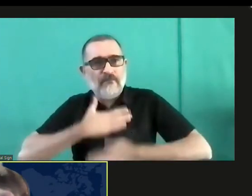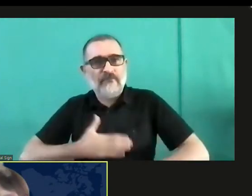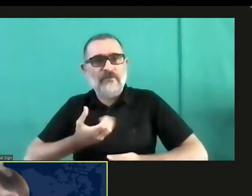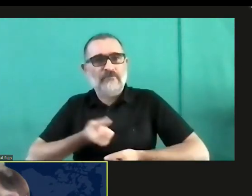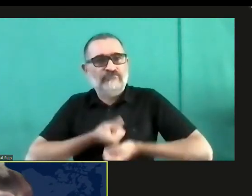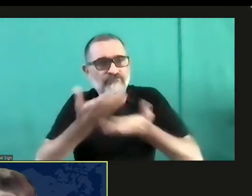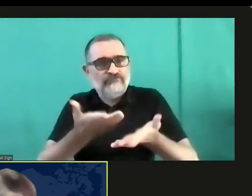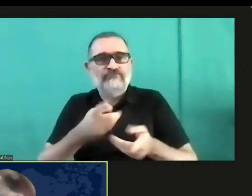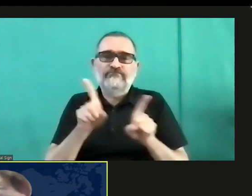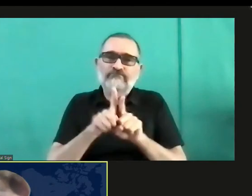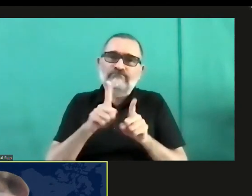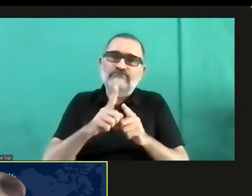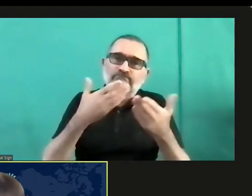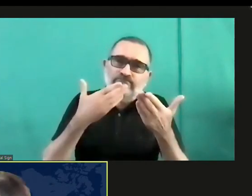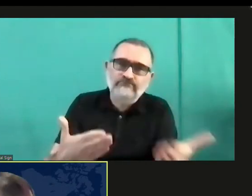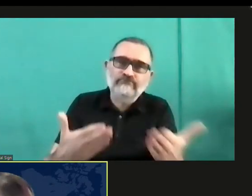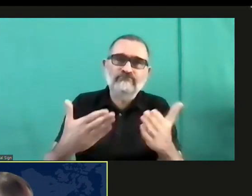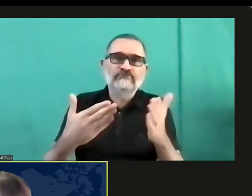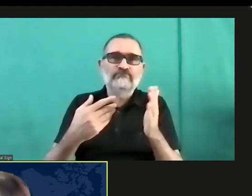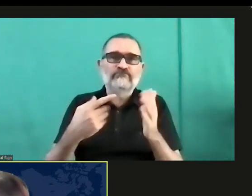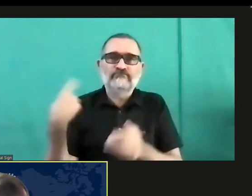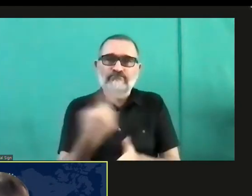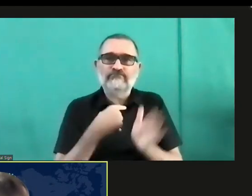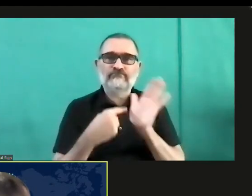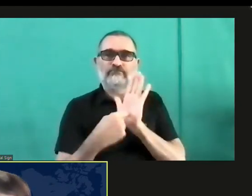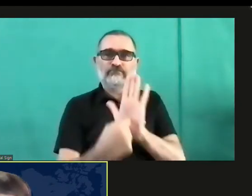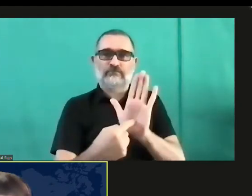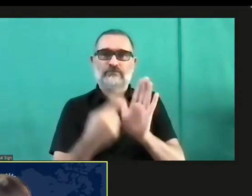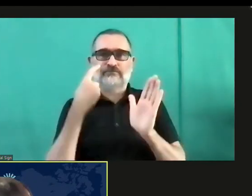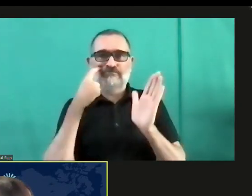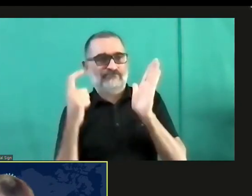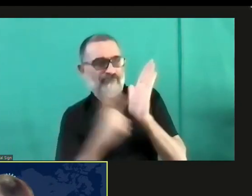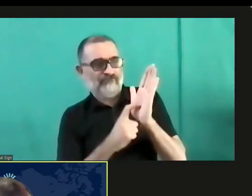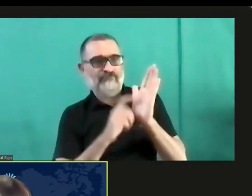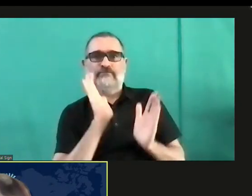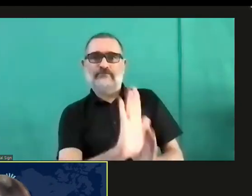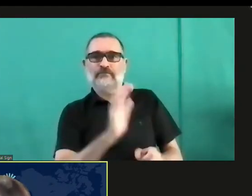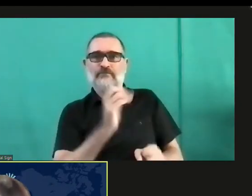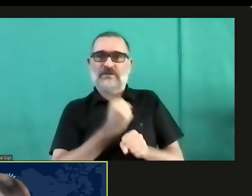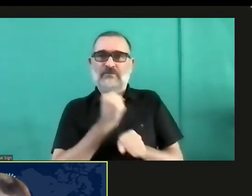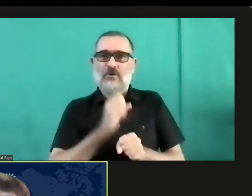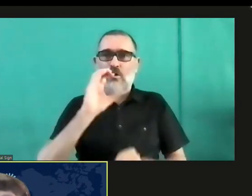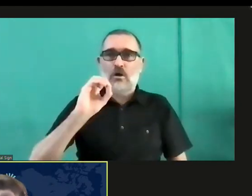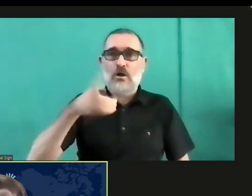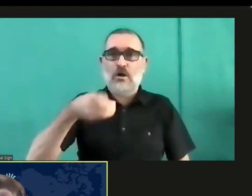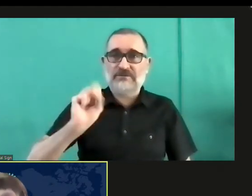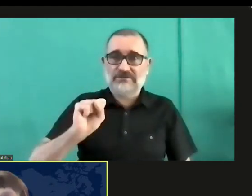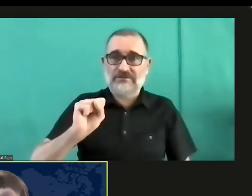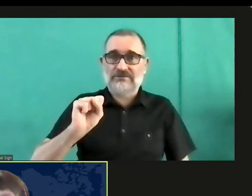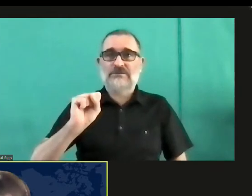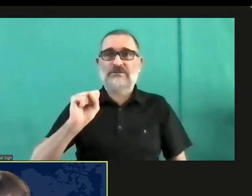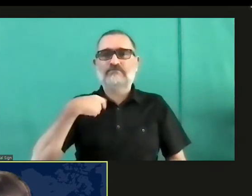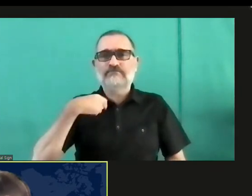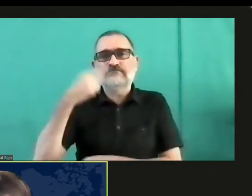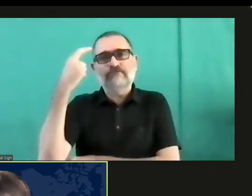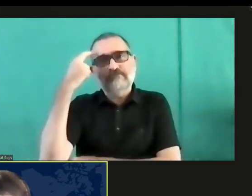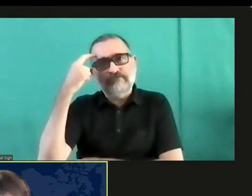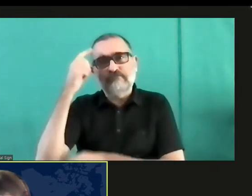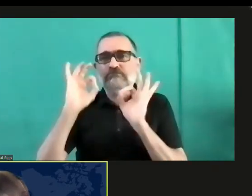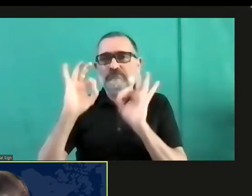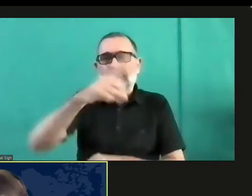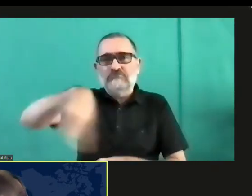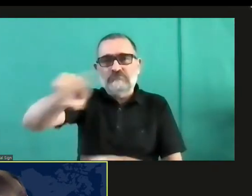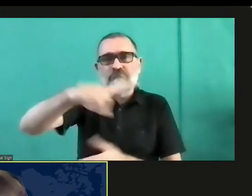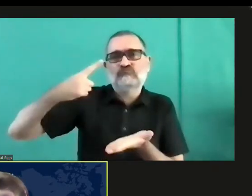pública no iba a cambiar con algunas de las otras estrategias ambientes libres de humo cambió la opinión pública